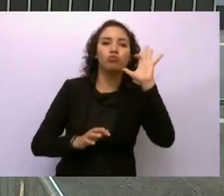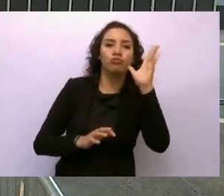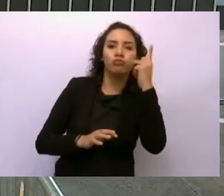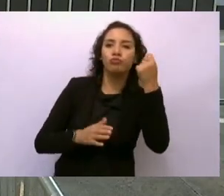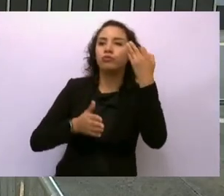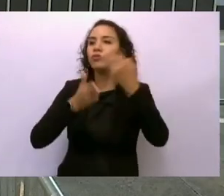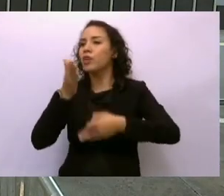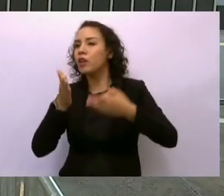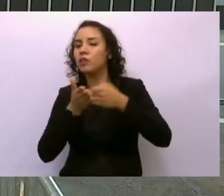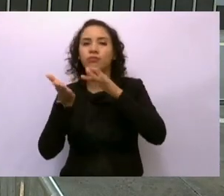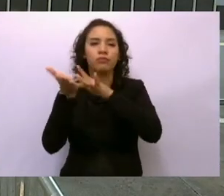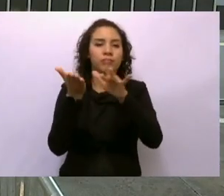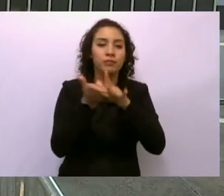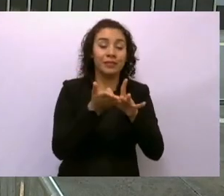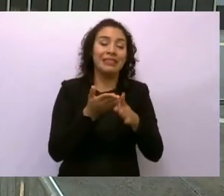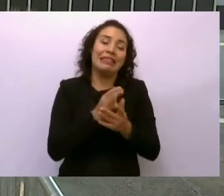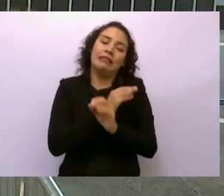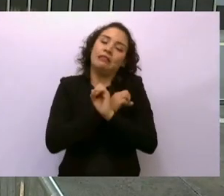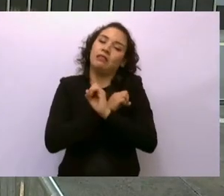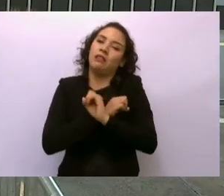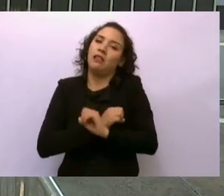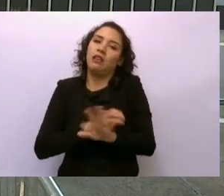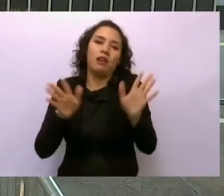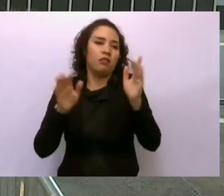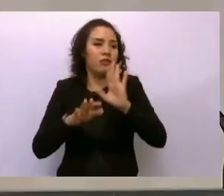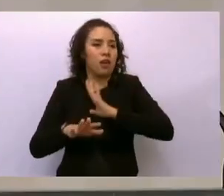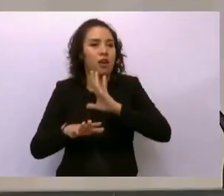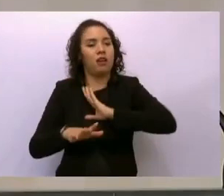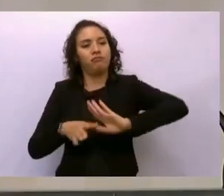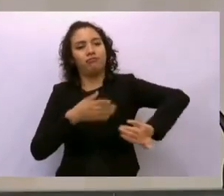y enfrentando problemas